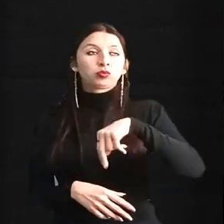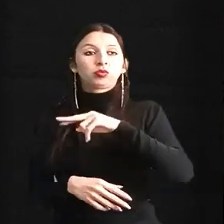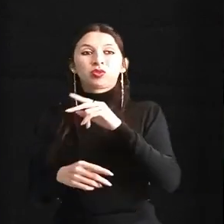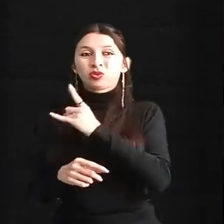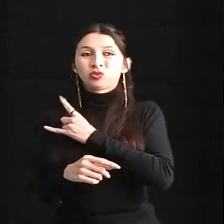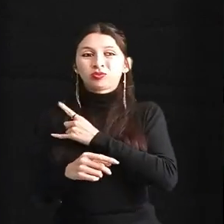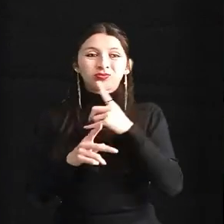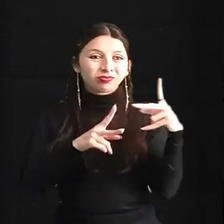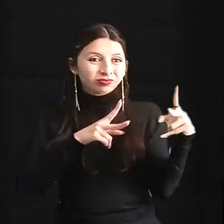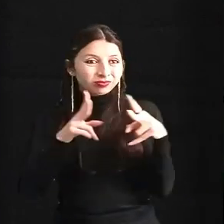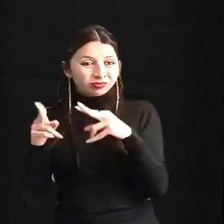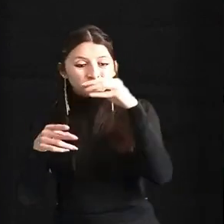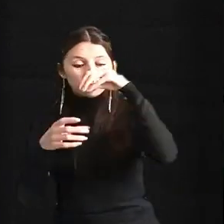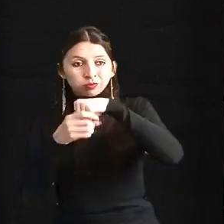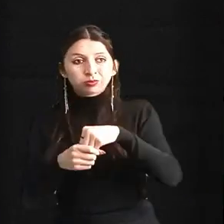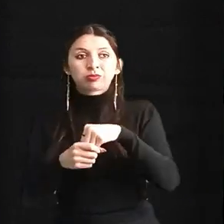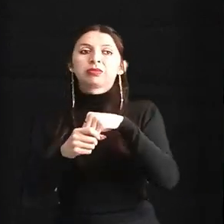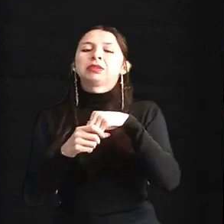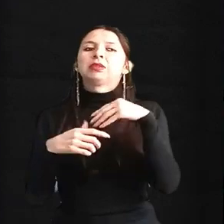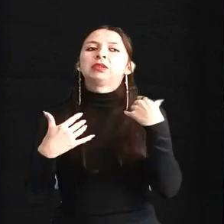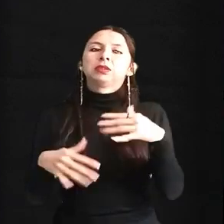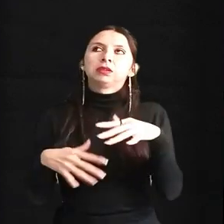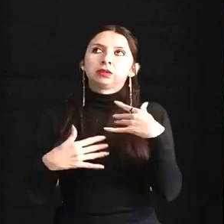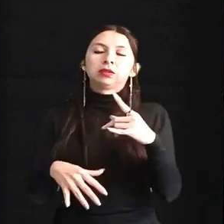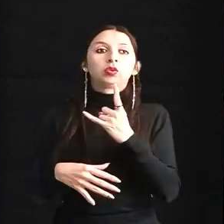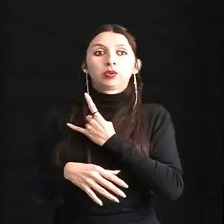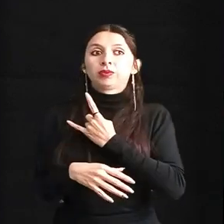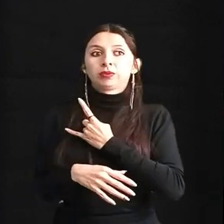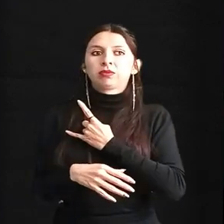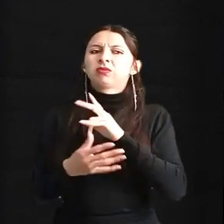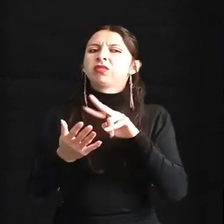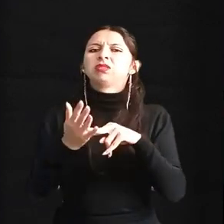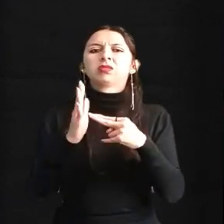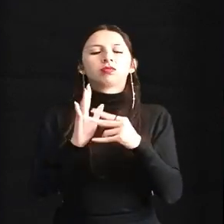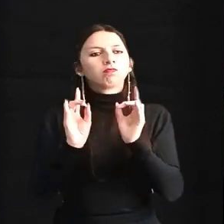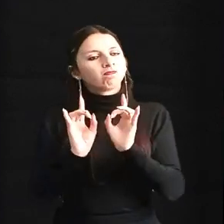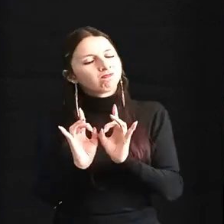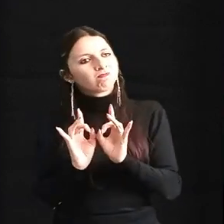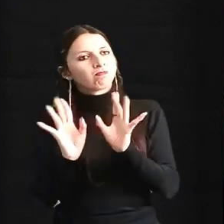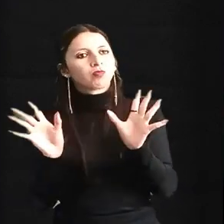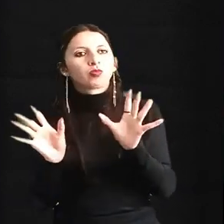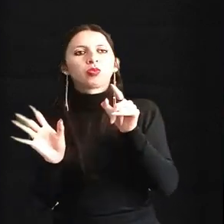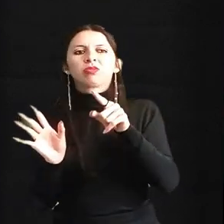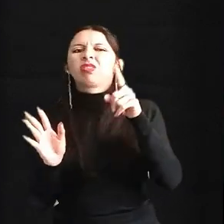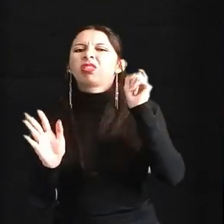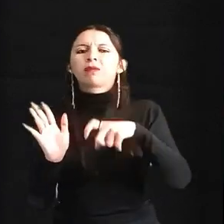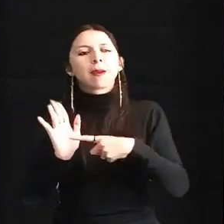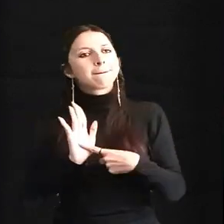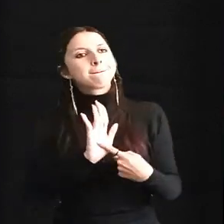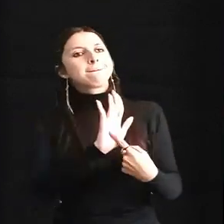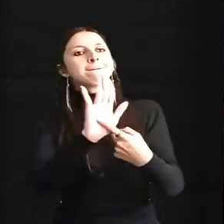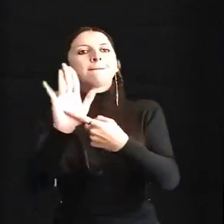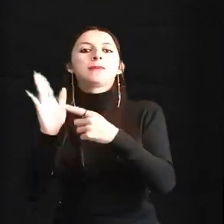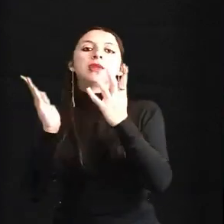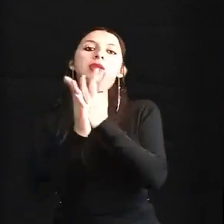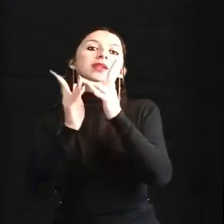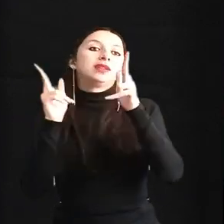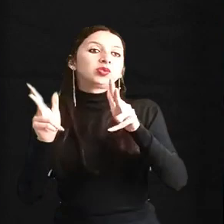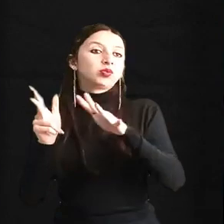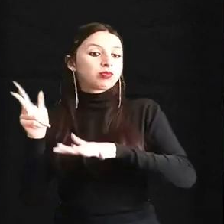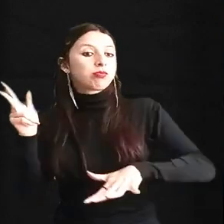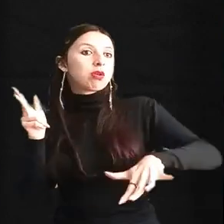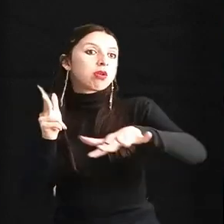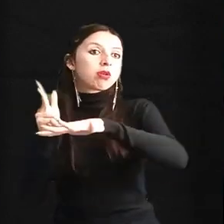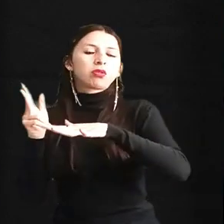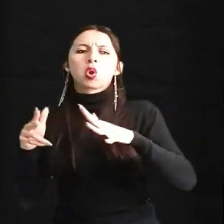hecho de que la revista sea editada dentro de la universidad nos da una posibilidad adicional que es mostrarle a